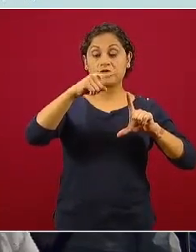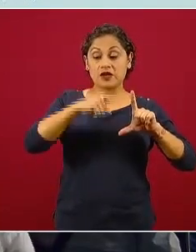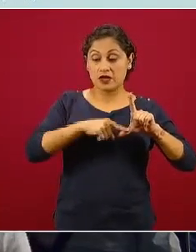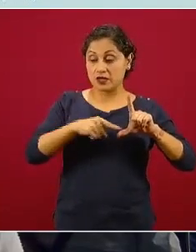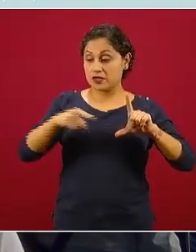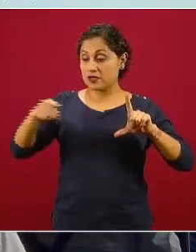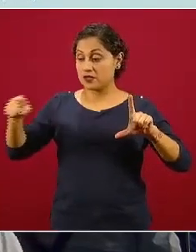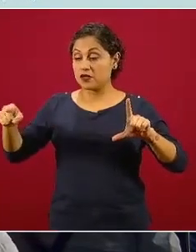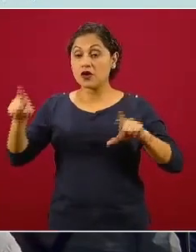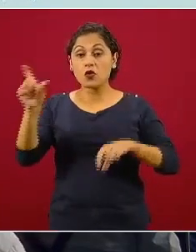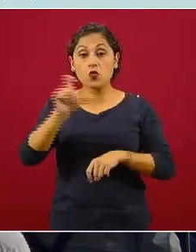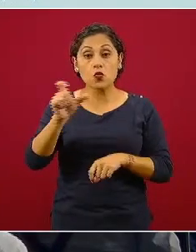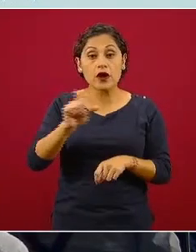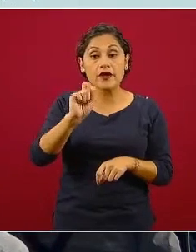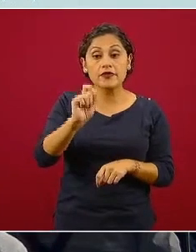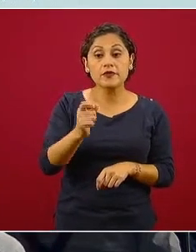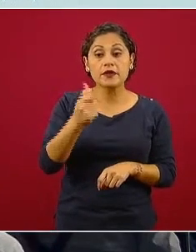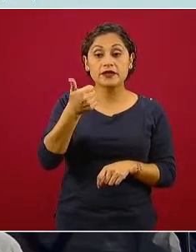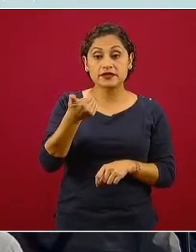26